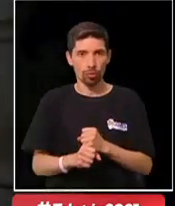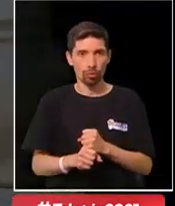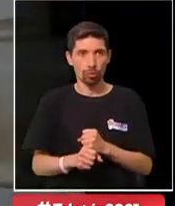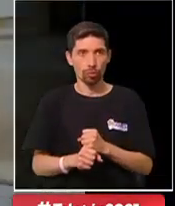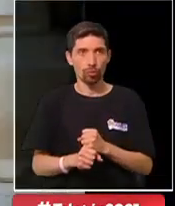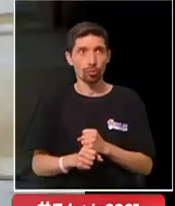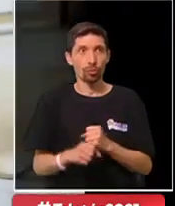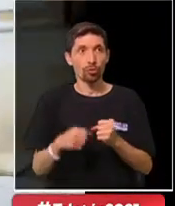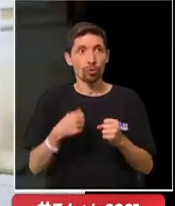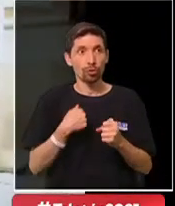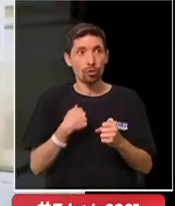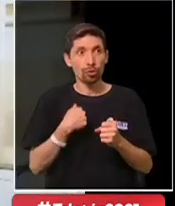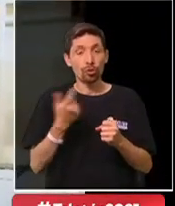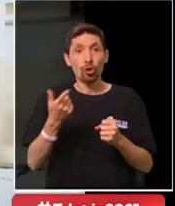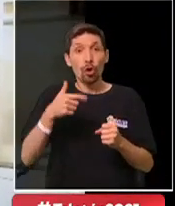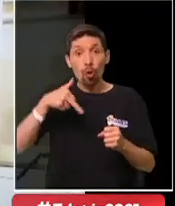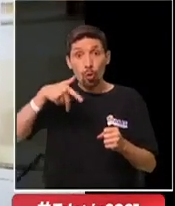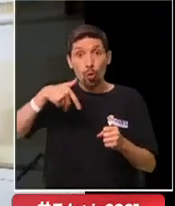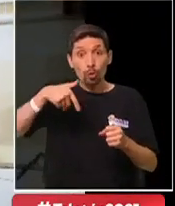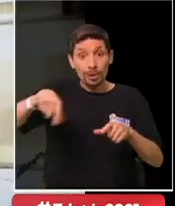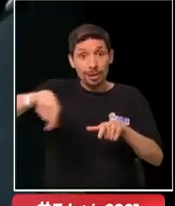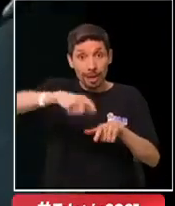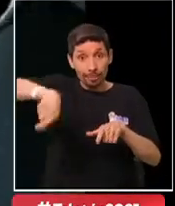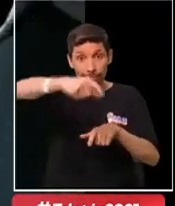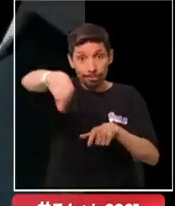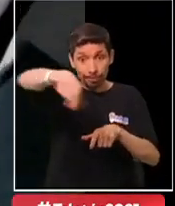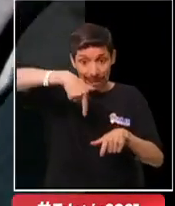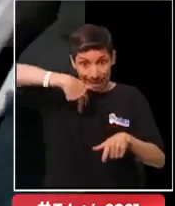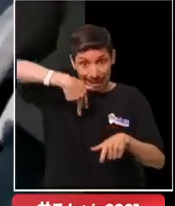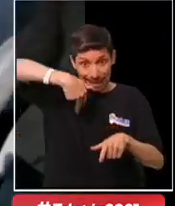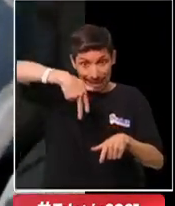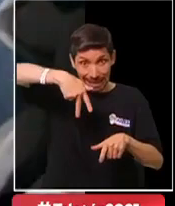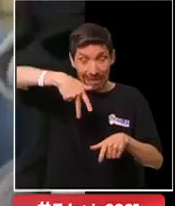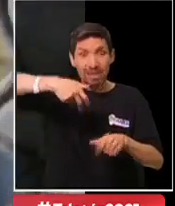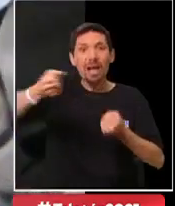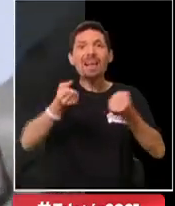Estaba tratando de cruzar un paso de cebra y fue atropellada por un camión.